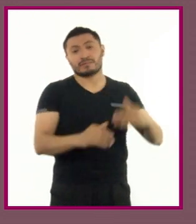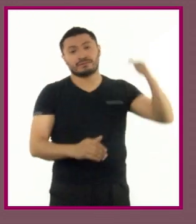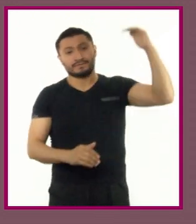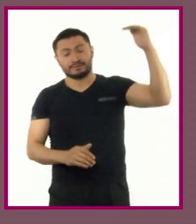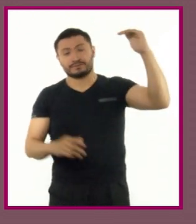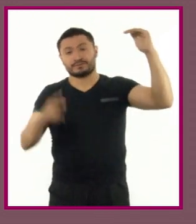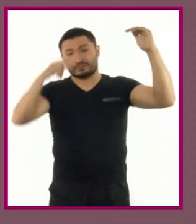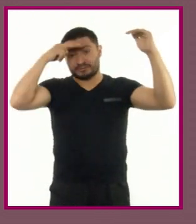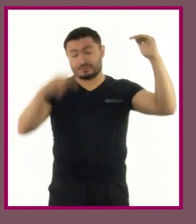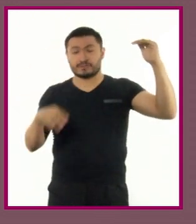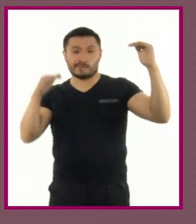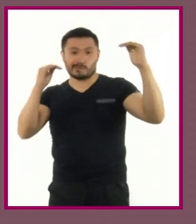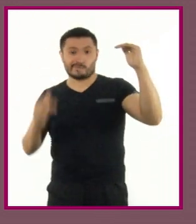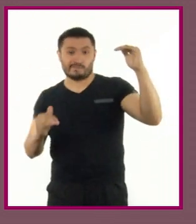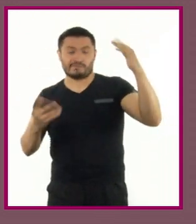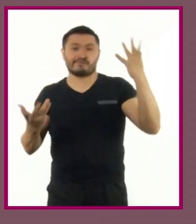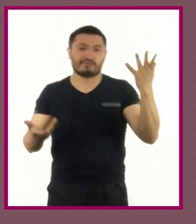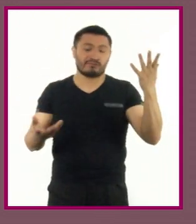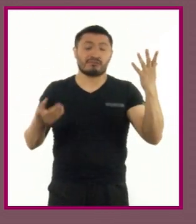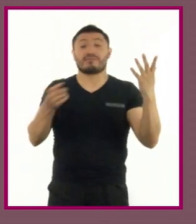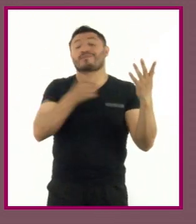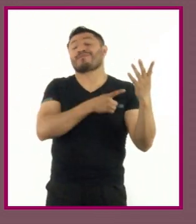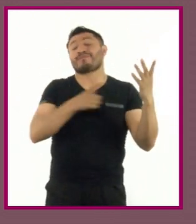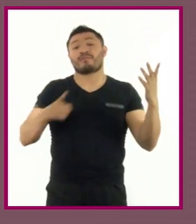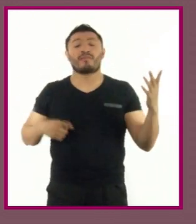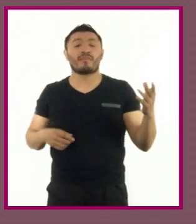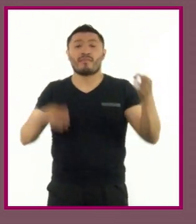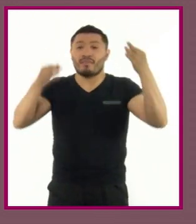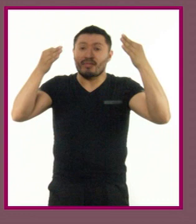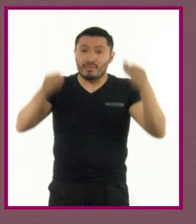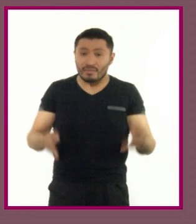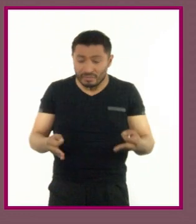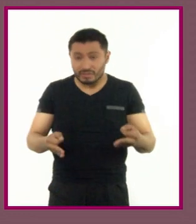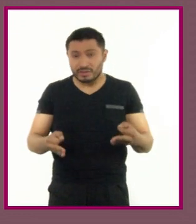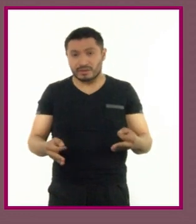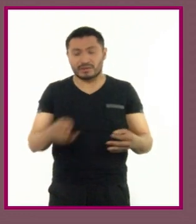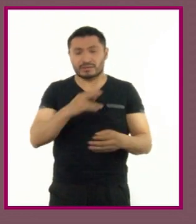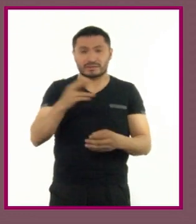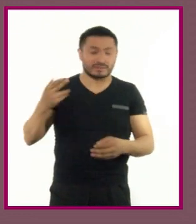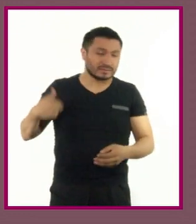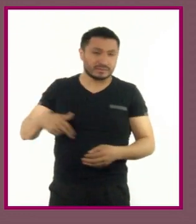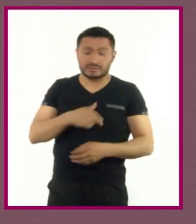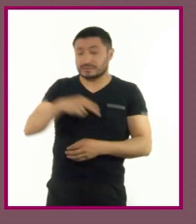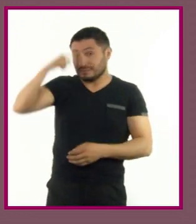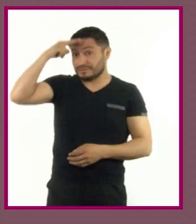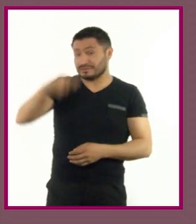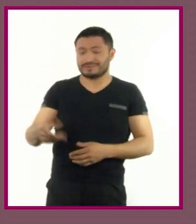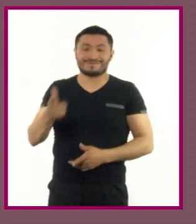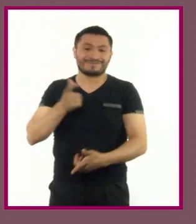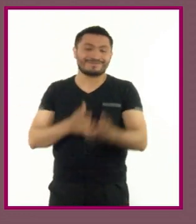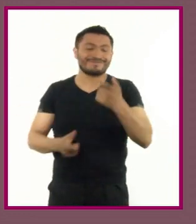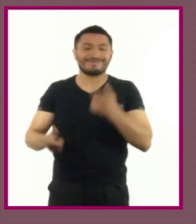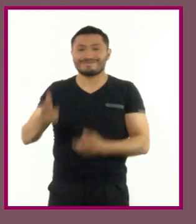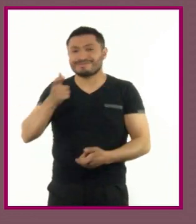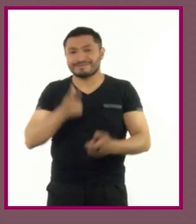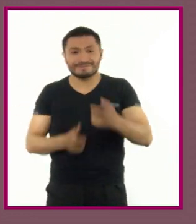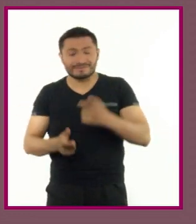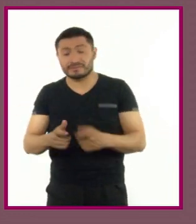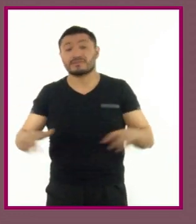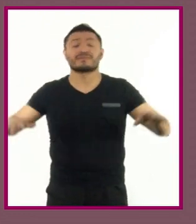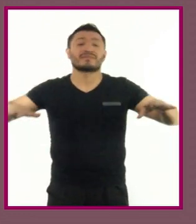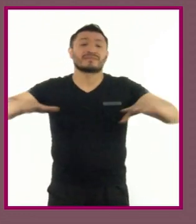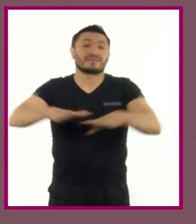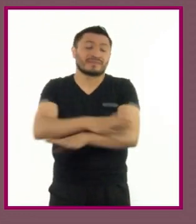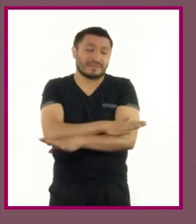implicaba aceptar que la naturaleza de nuestra economía, de nuestra actividad cotidiana, iba a